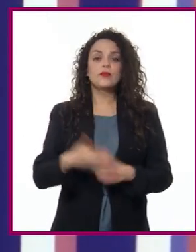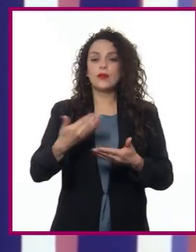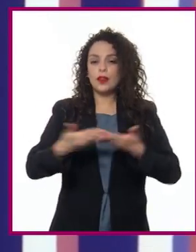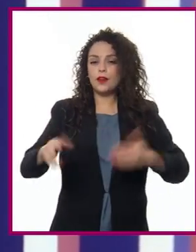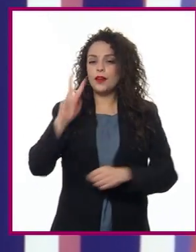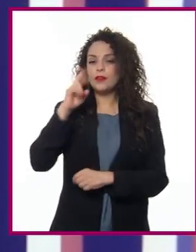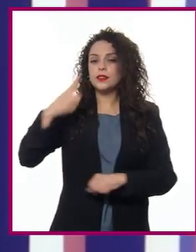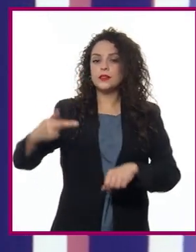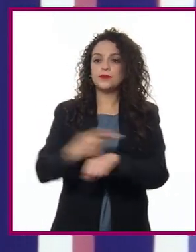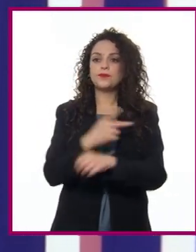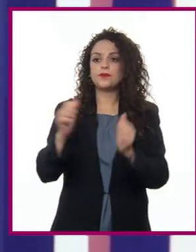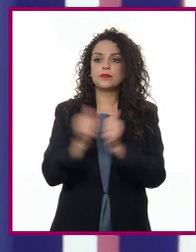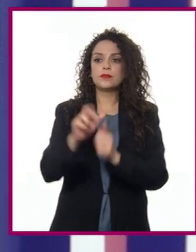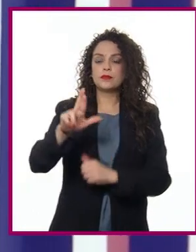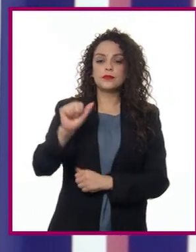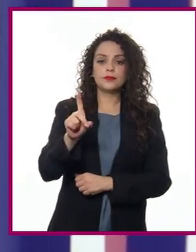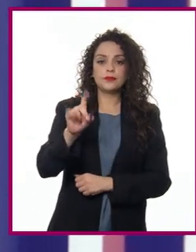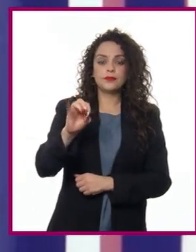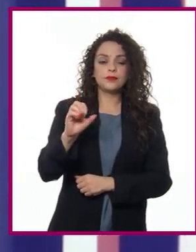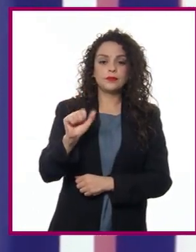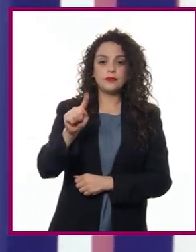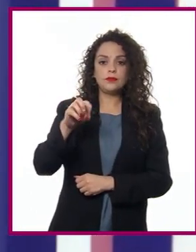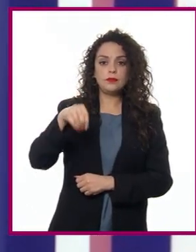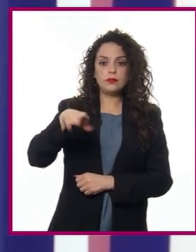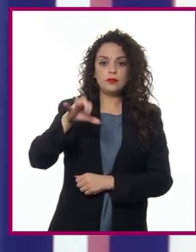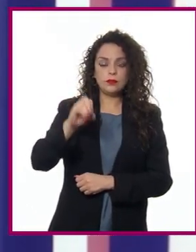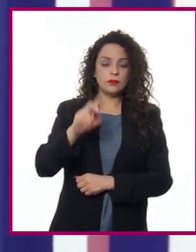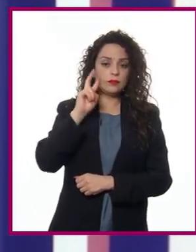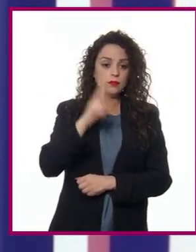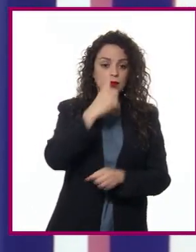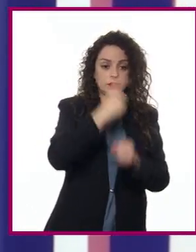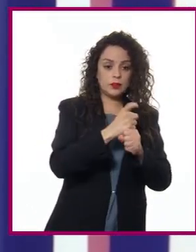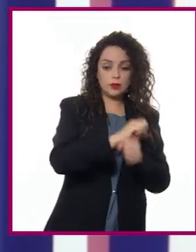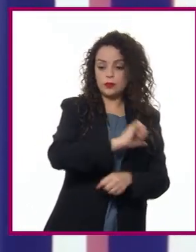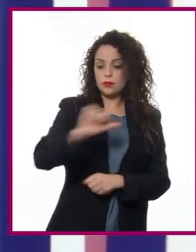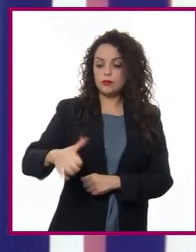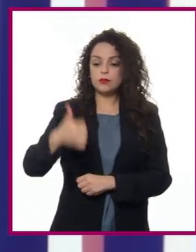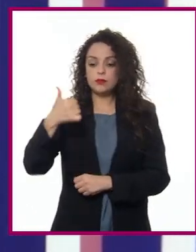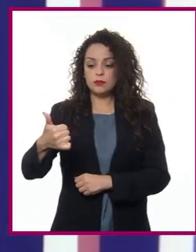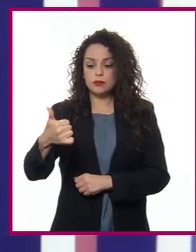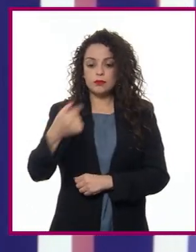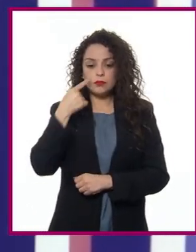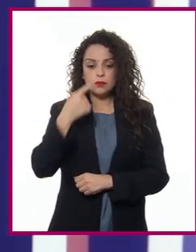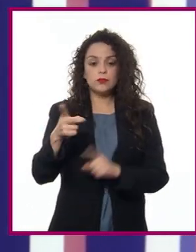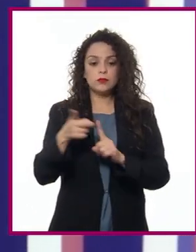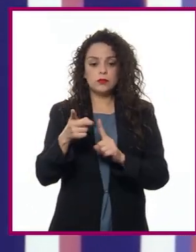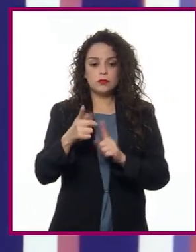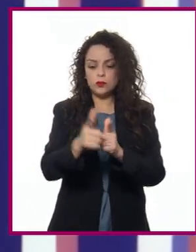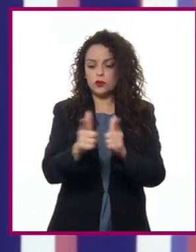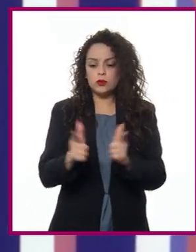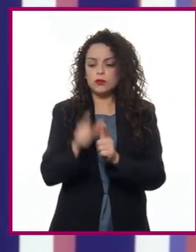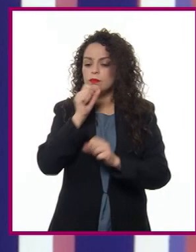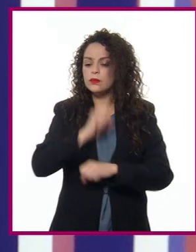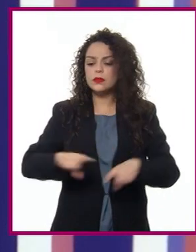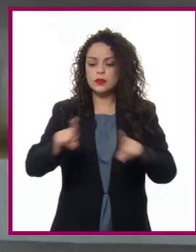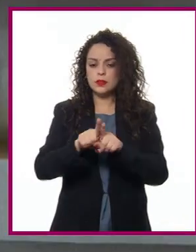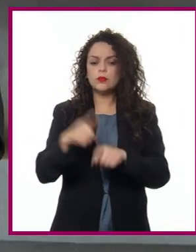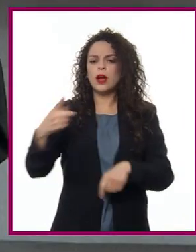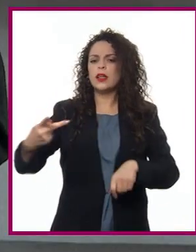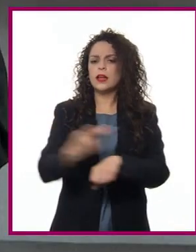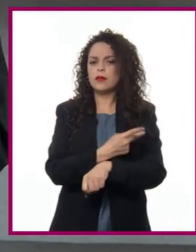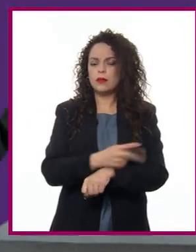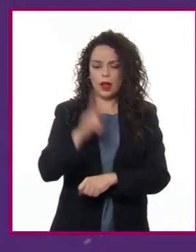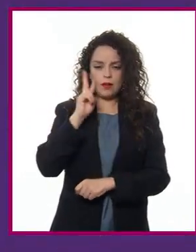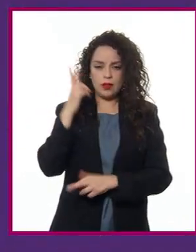con el radio atómico si nos movemos del periodo 1 al periodo 6 dentro de un mismo grupo. Revisemos